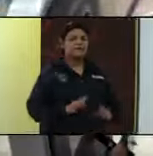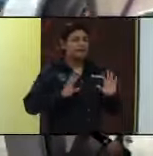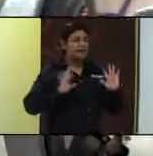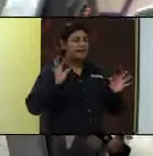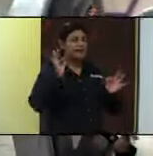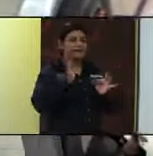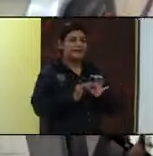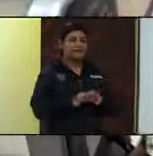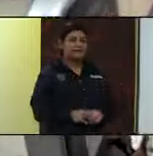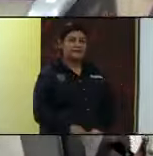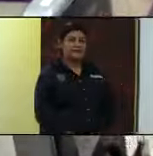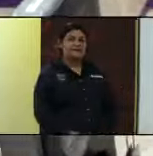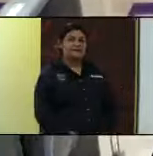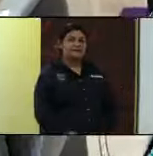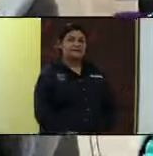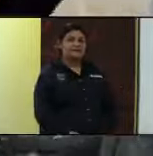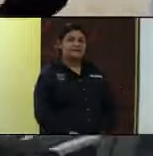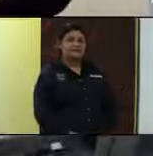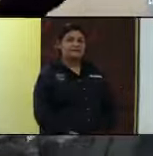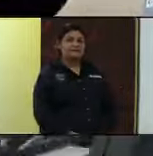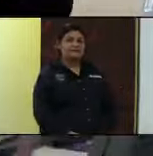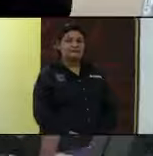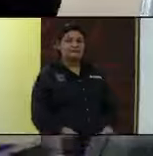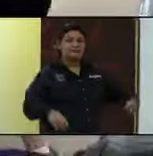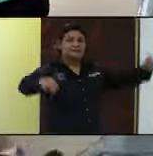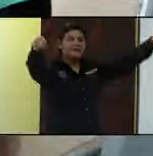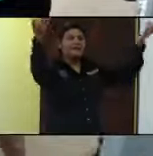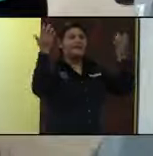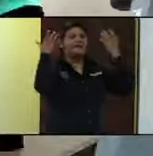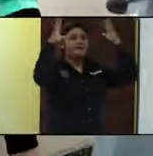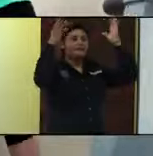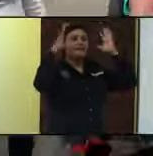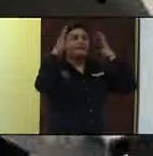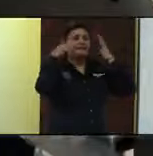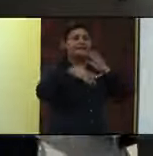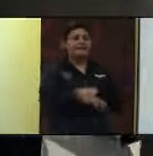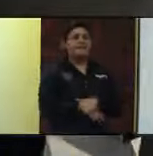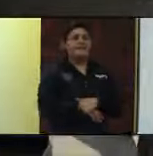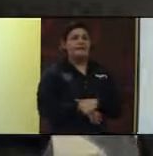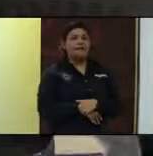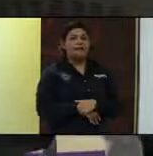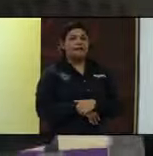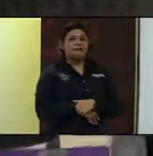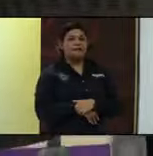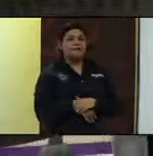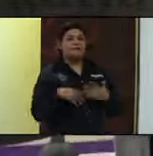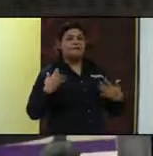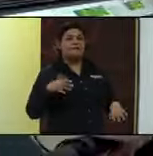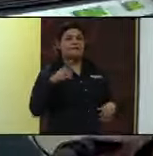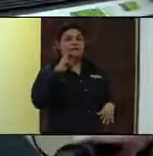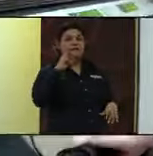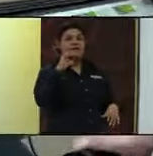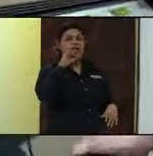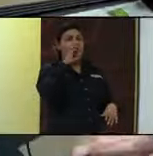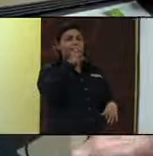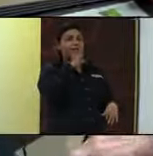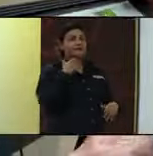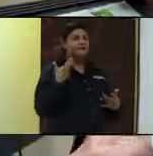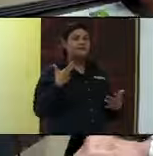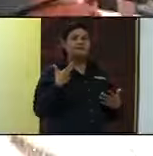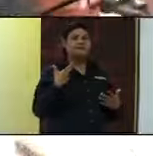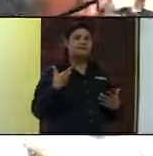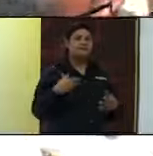quedó. Bueno, qué bueno que me hicieron caso. No, hombre, porque luego me dicen, oye, presidente, no te hacen caso, das una instrucción y